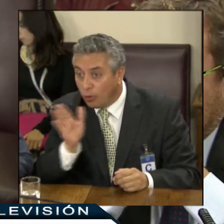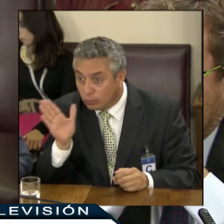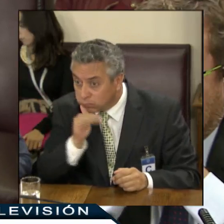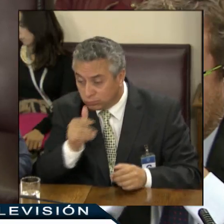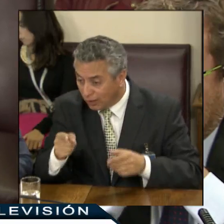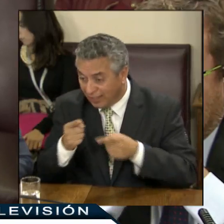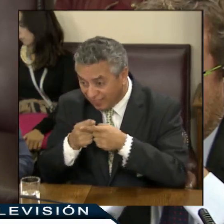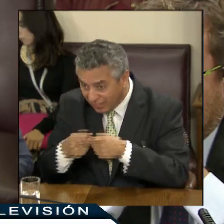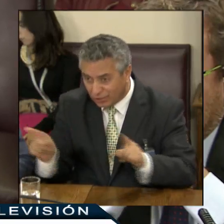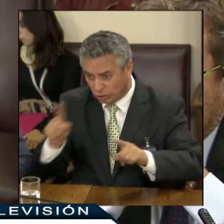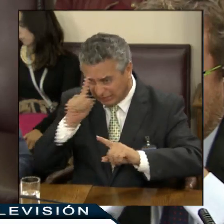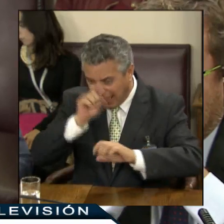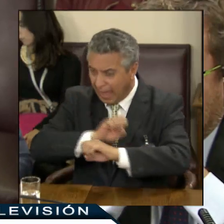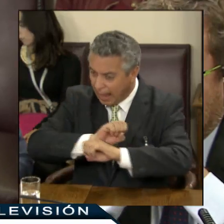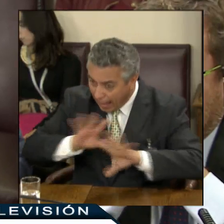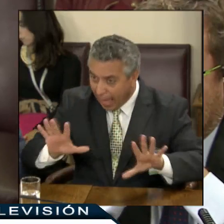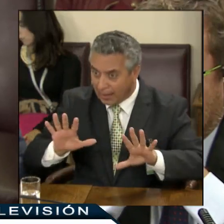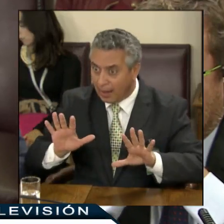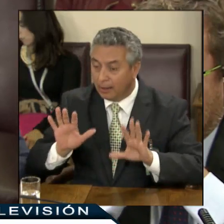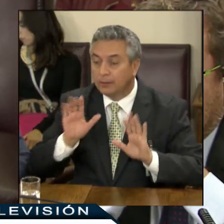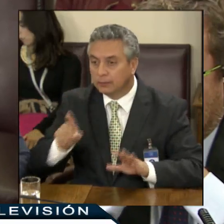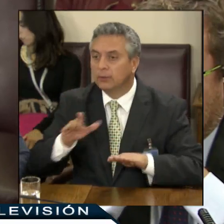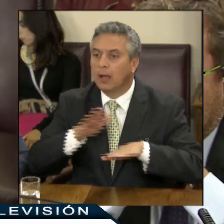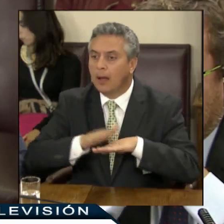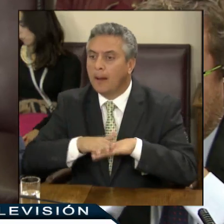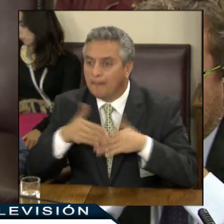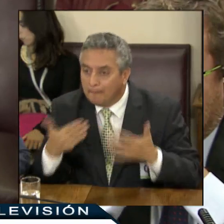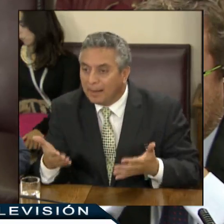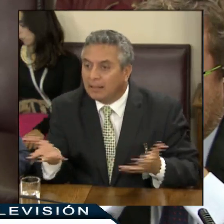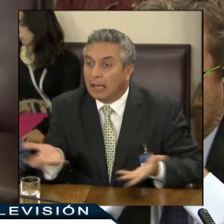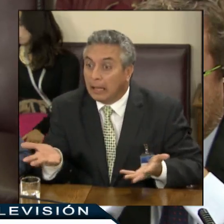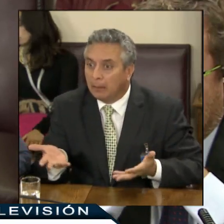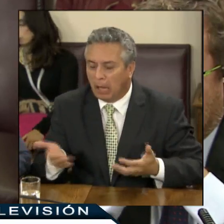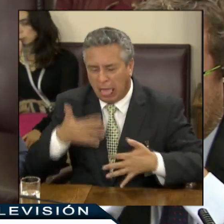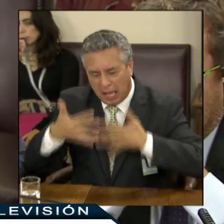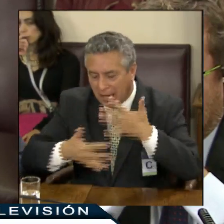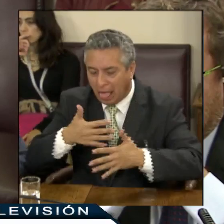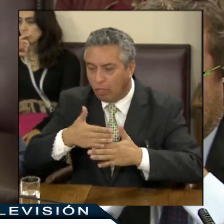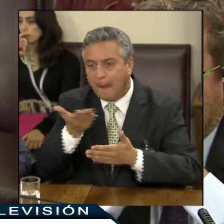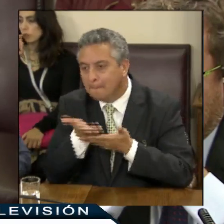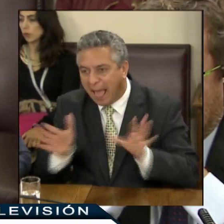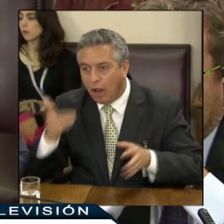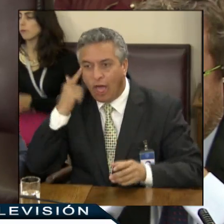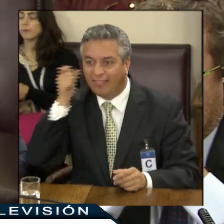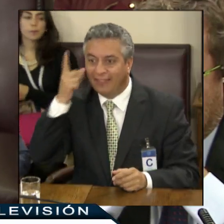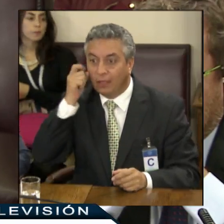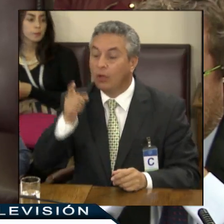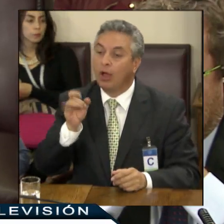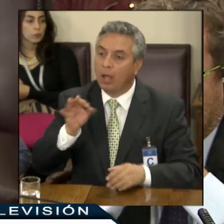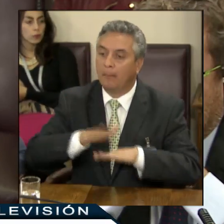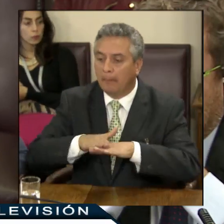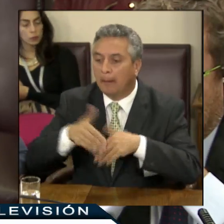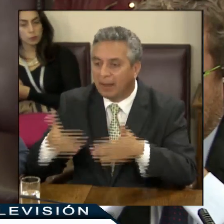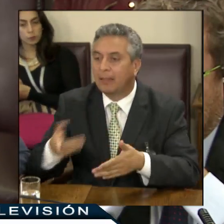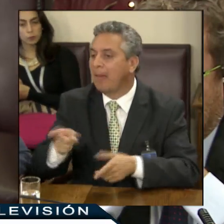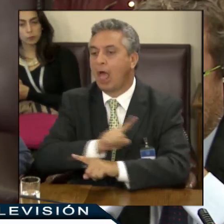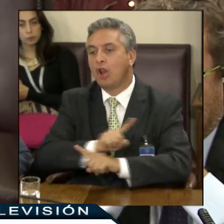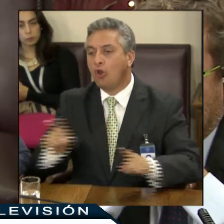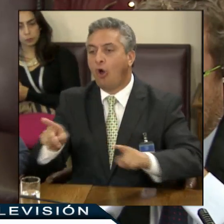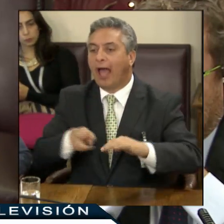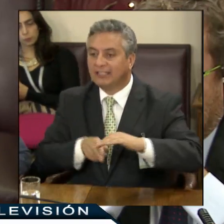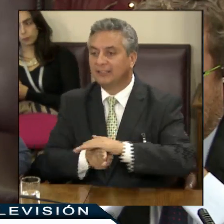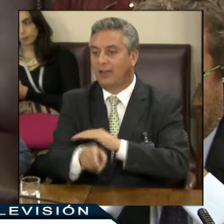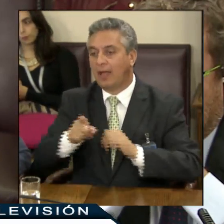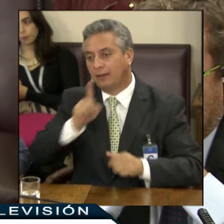una diferenciación Clara y categórica se presta para los entendidos para Enredos y En definitiva para la no accesibilidad de los contenidos de la